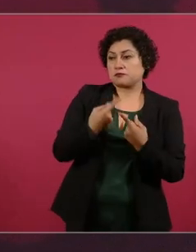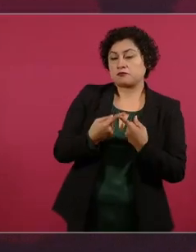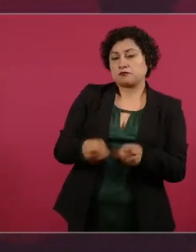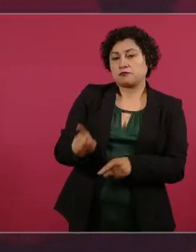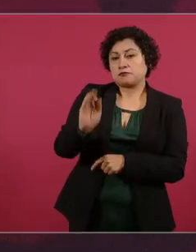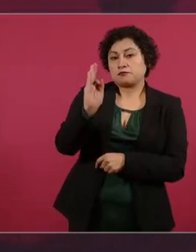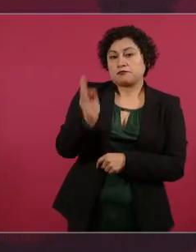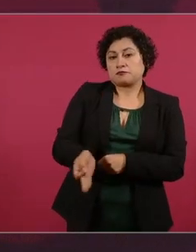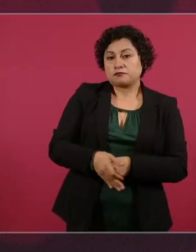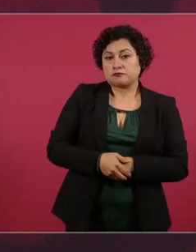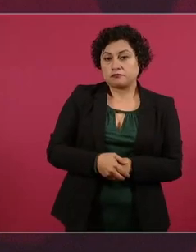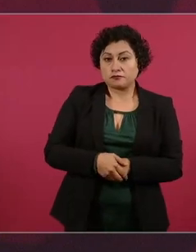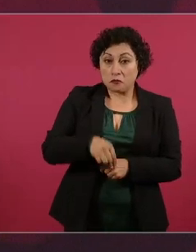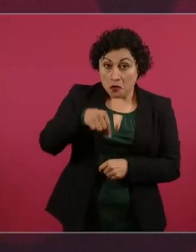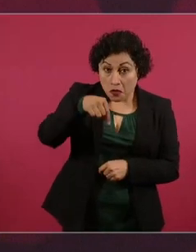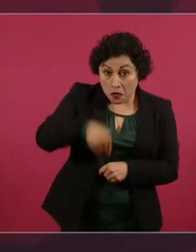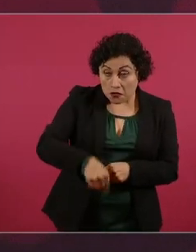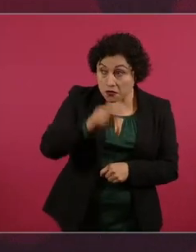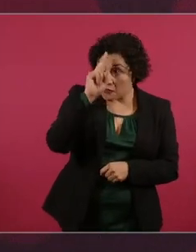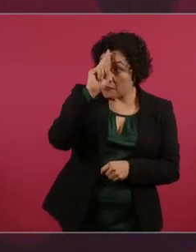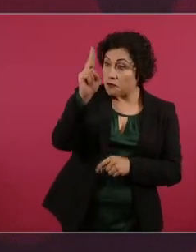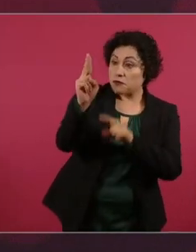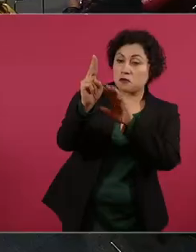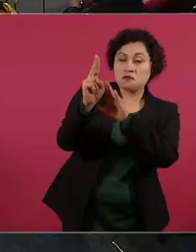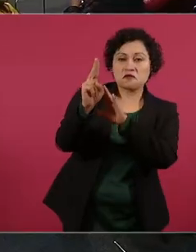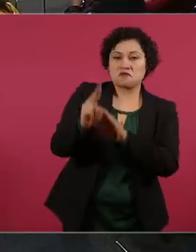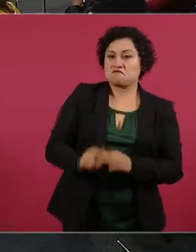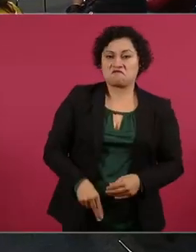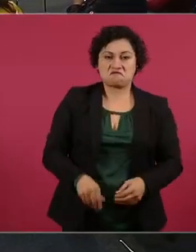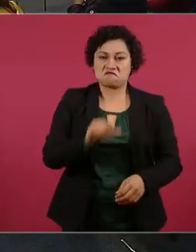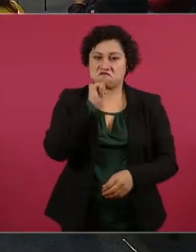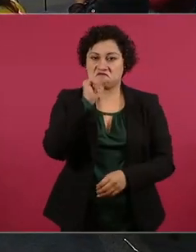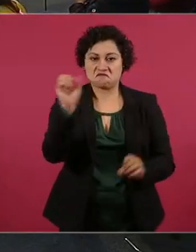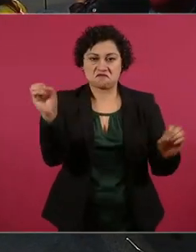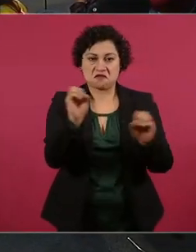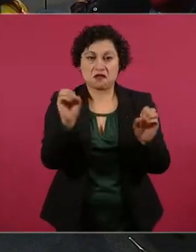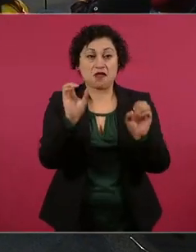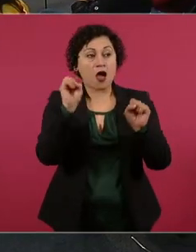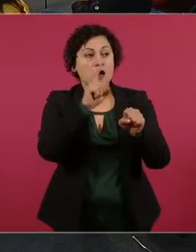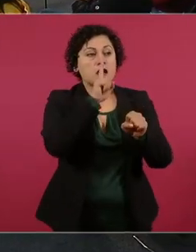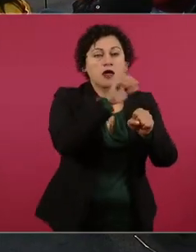prohibido prohibir, y mucho menos reprimir.